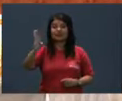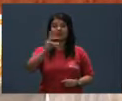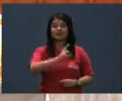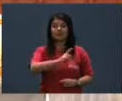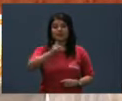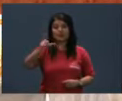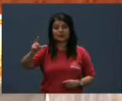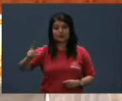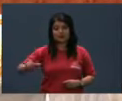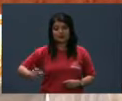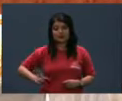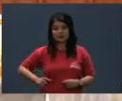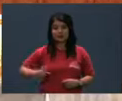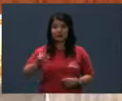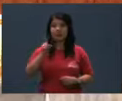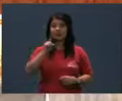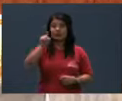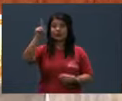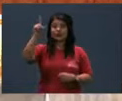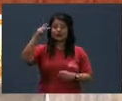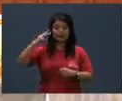Señor Cristo,